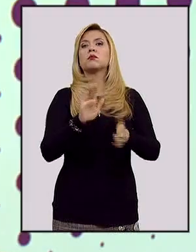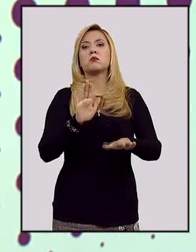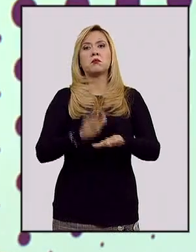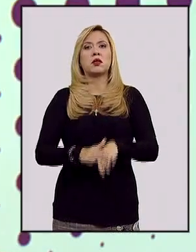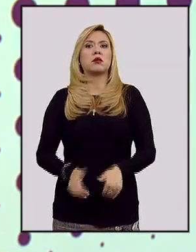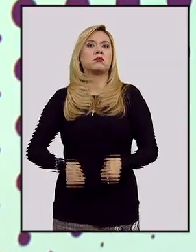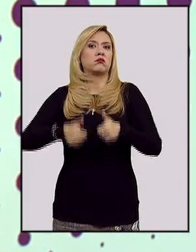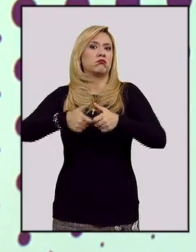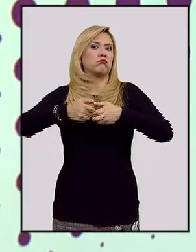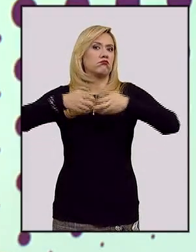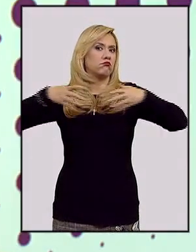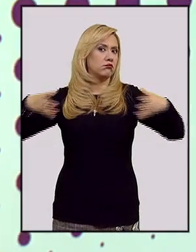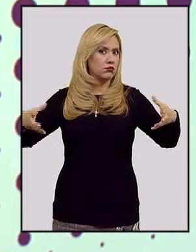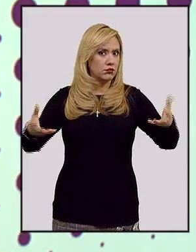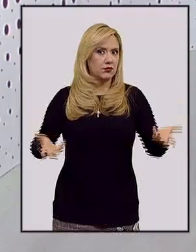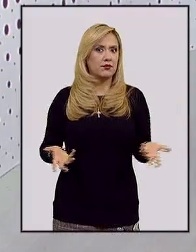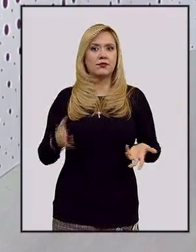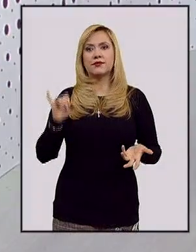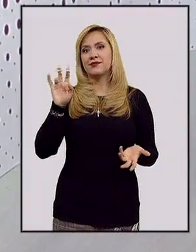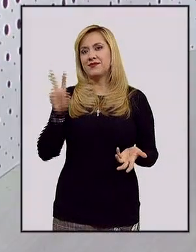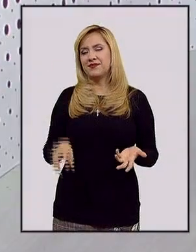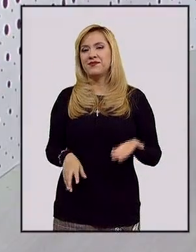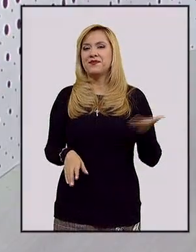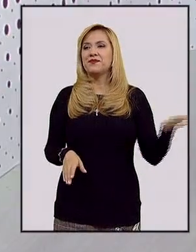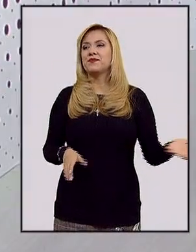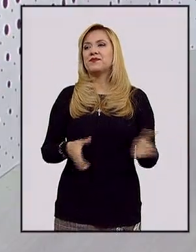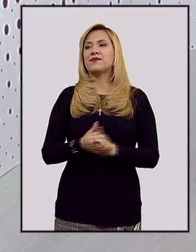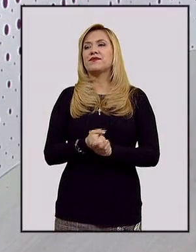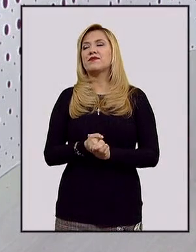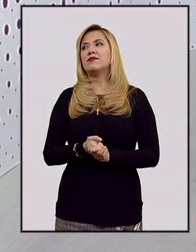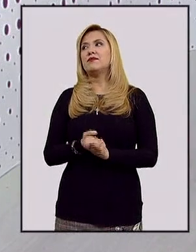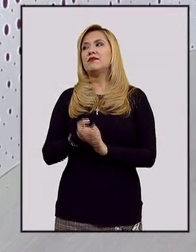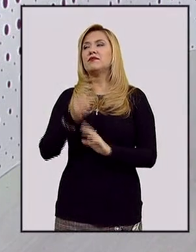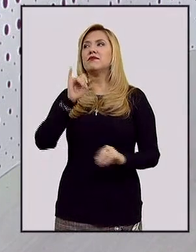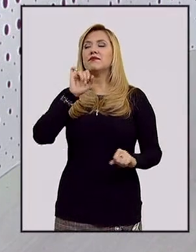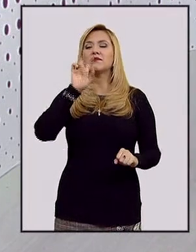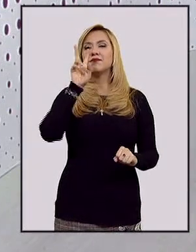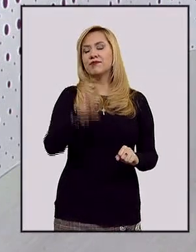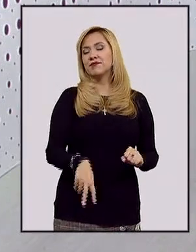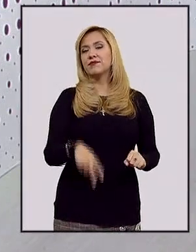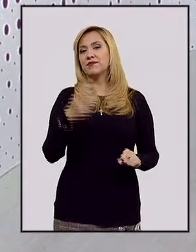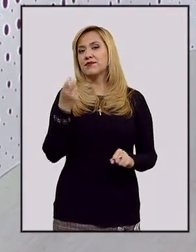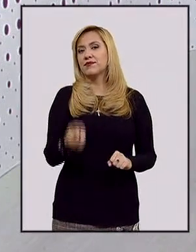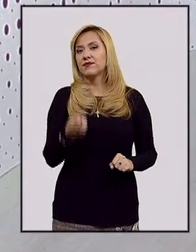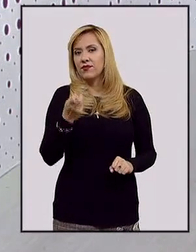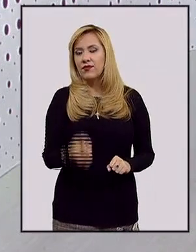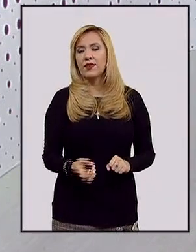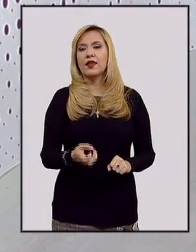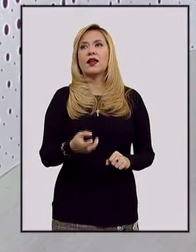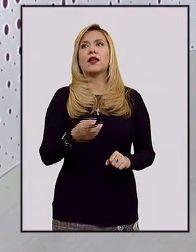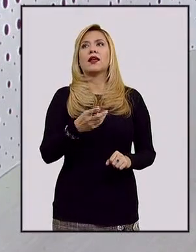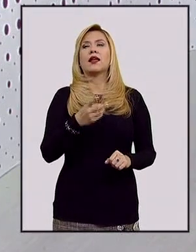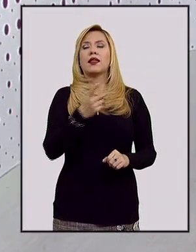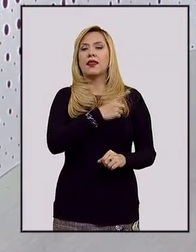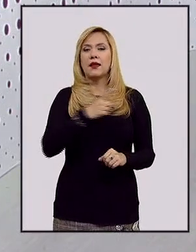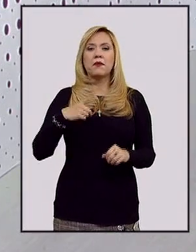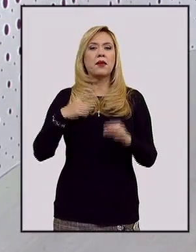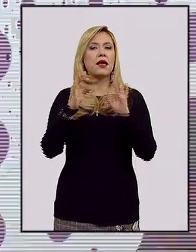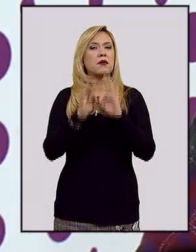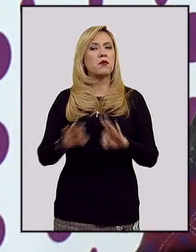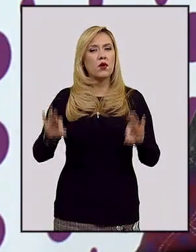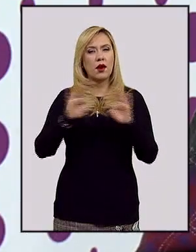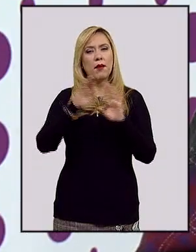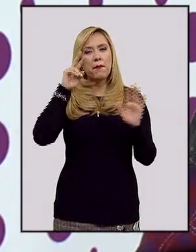por supuesto. ¿Querías agregar algo? Sí, y finalmente también en este proceso sería importante tener en cuenta